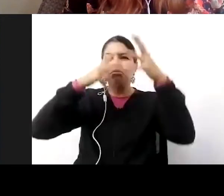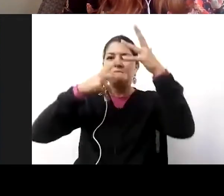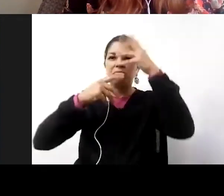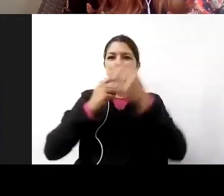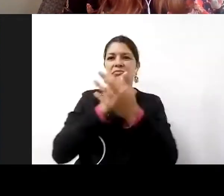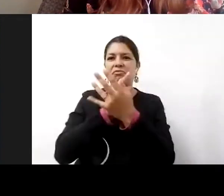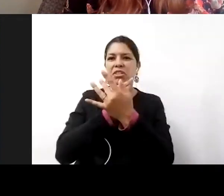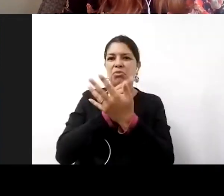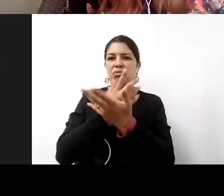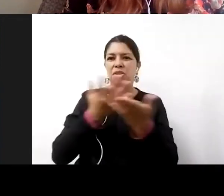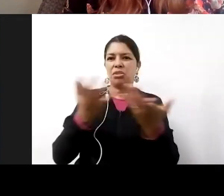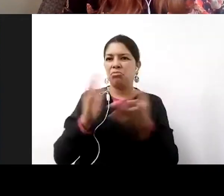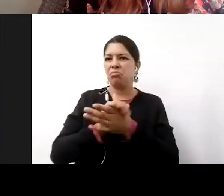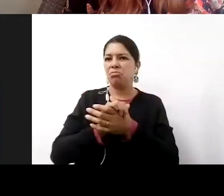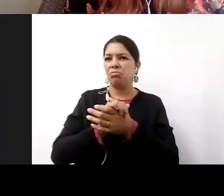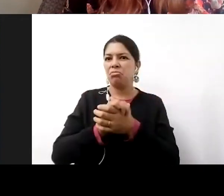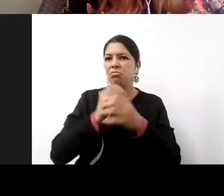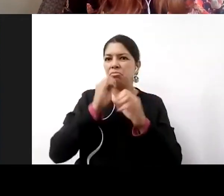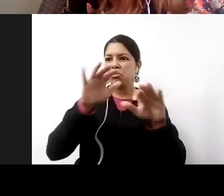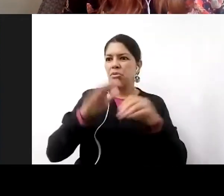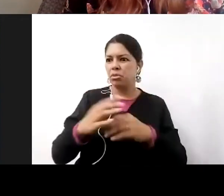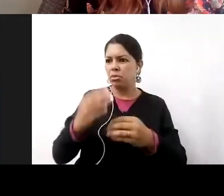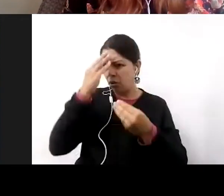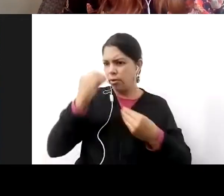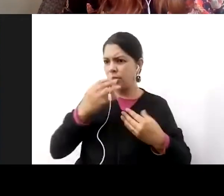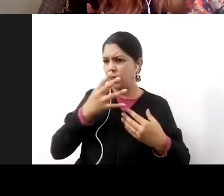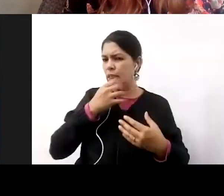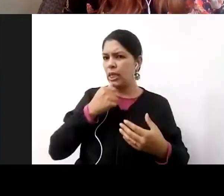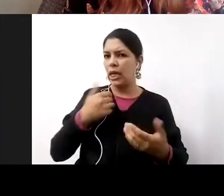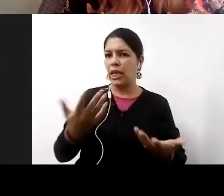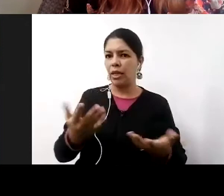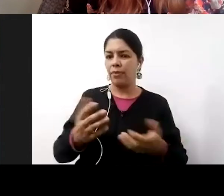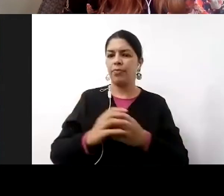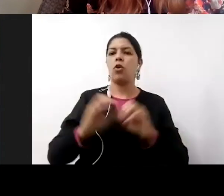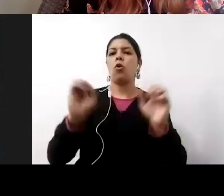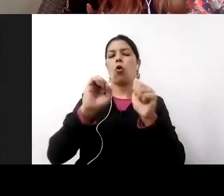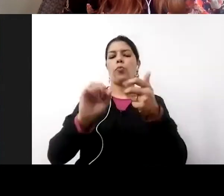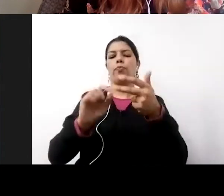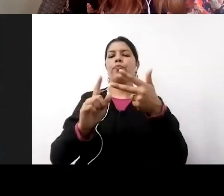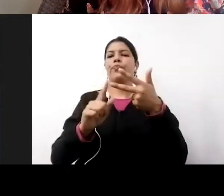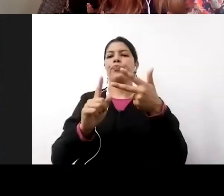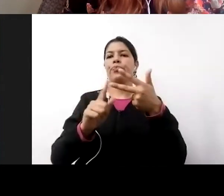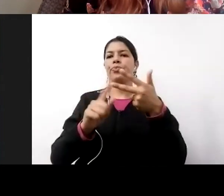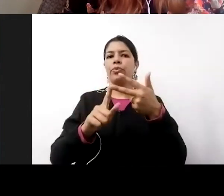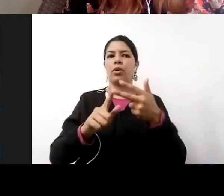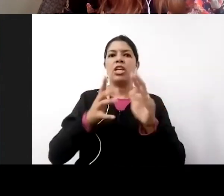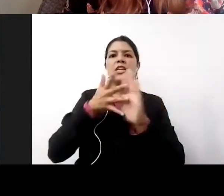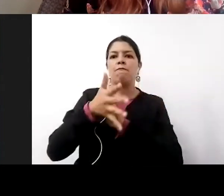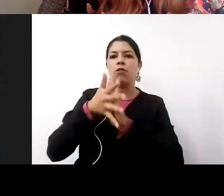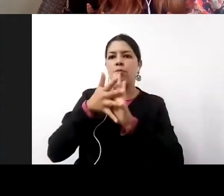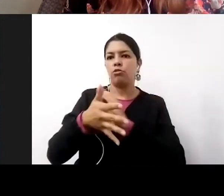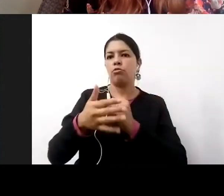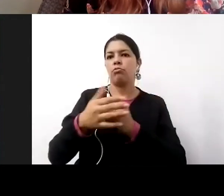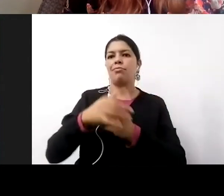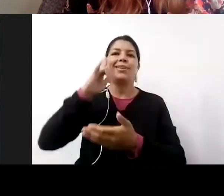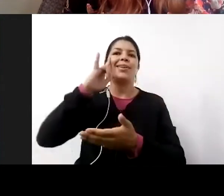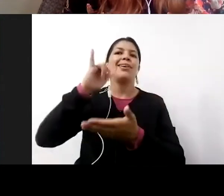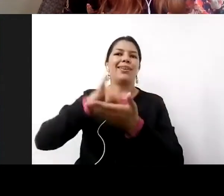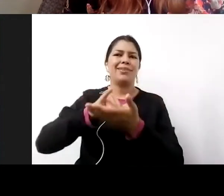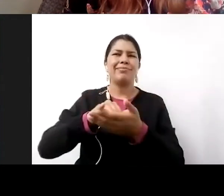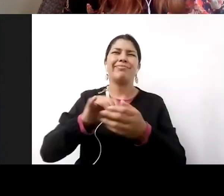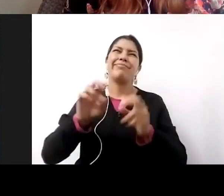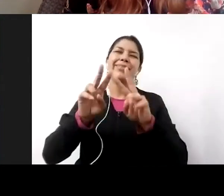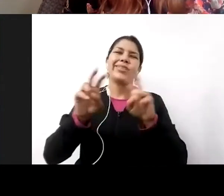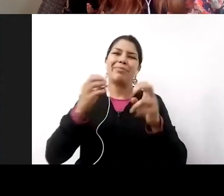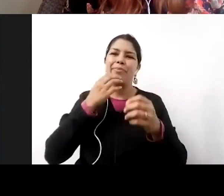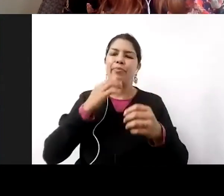sería por diferencias en información, hechos o creencias. Casi siempre tiene que ver con temas como el